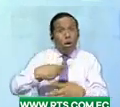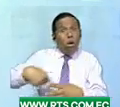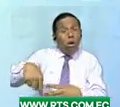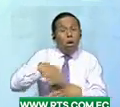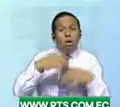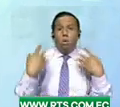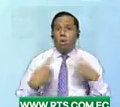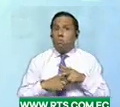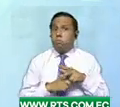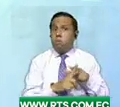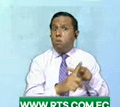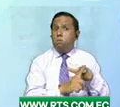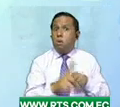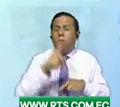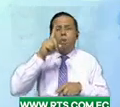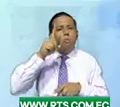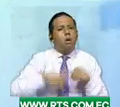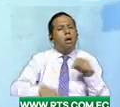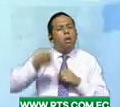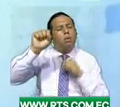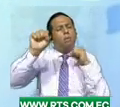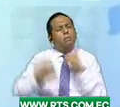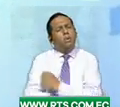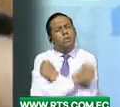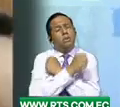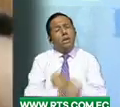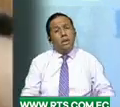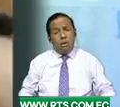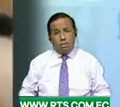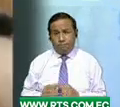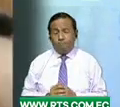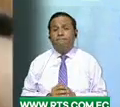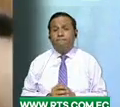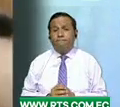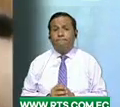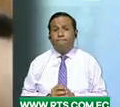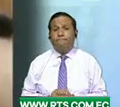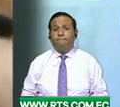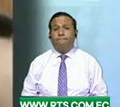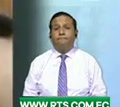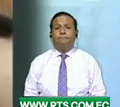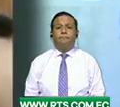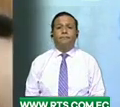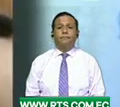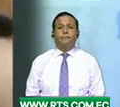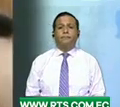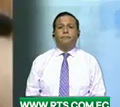casi un imposible. Informó Álvaro Terán.